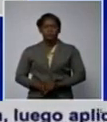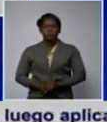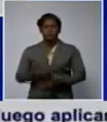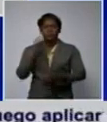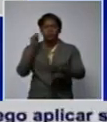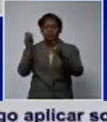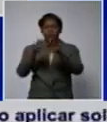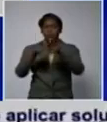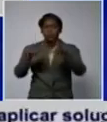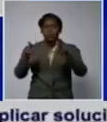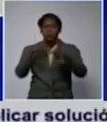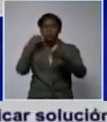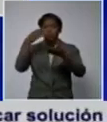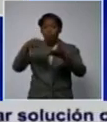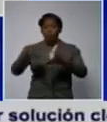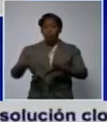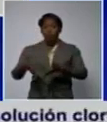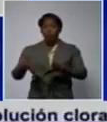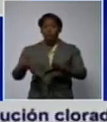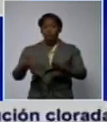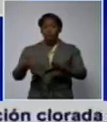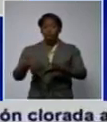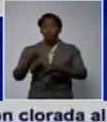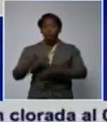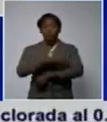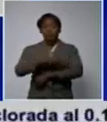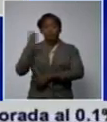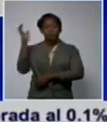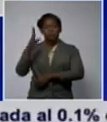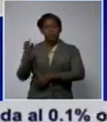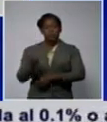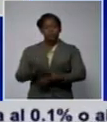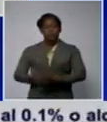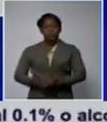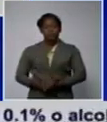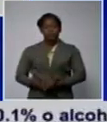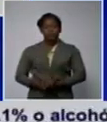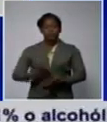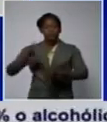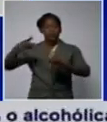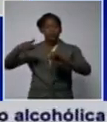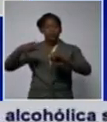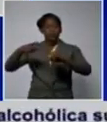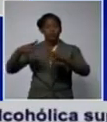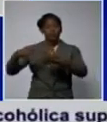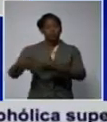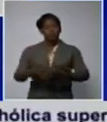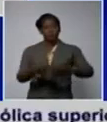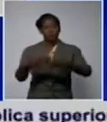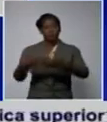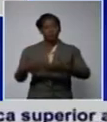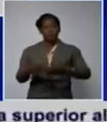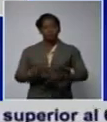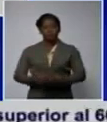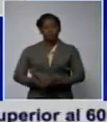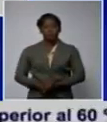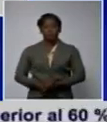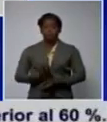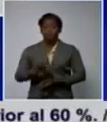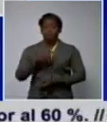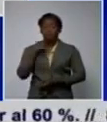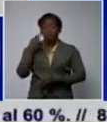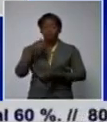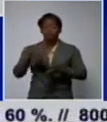mayor de fallecidos en Brasil y en segundo lugar en Estados Unidos. En cuanto a los fallecidos,